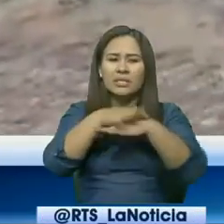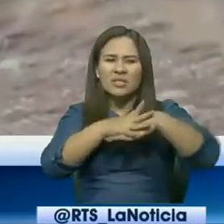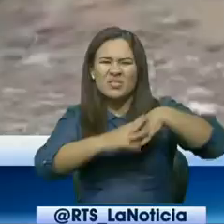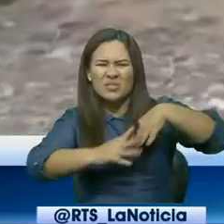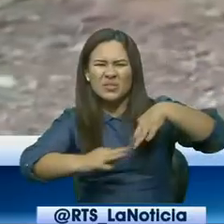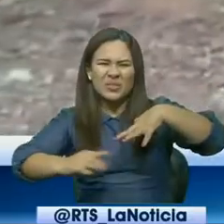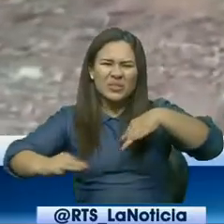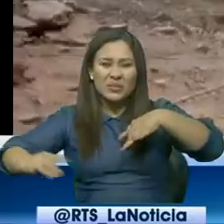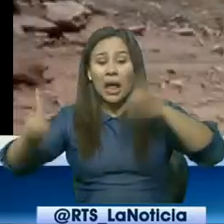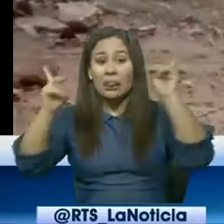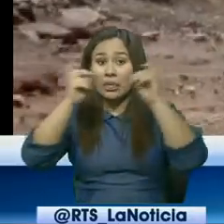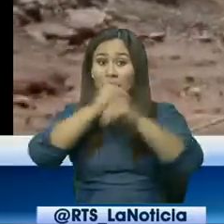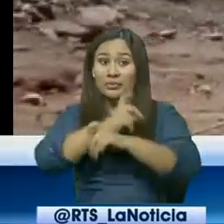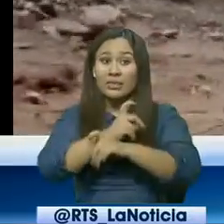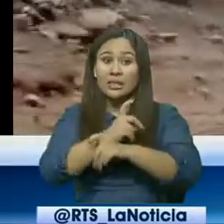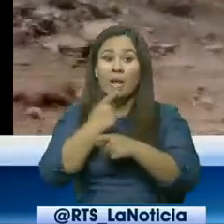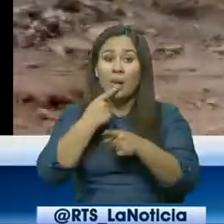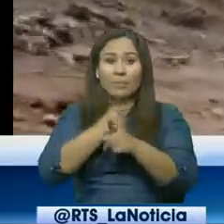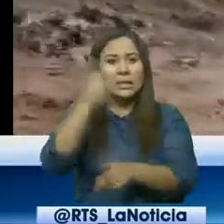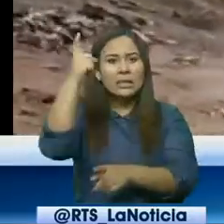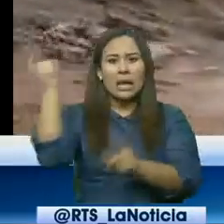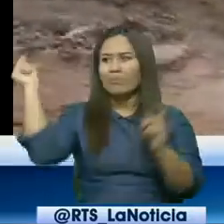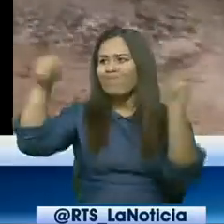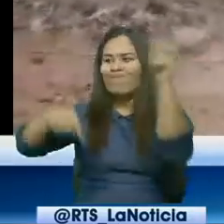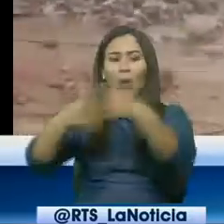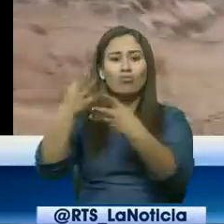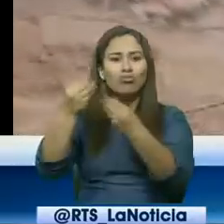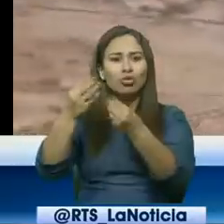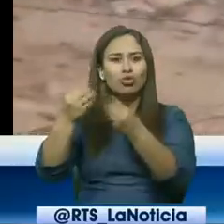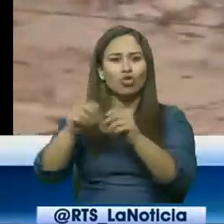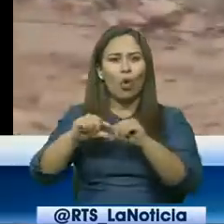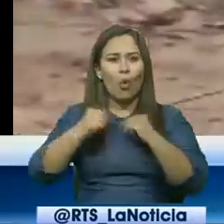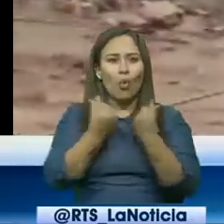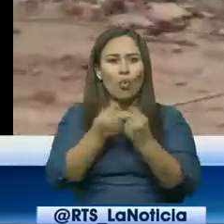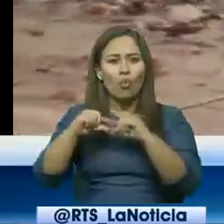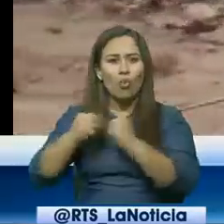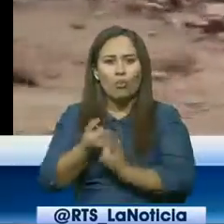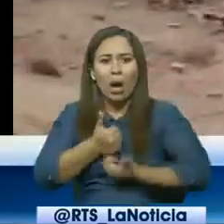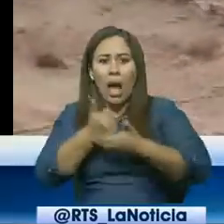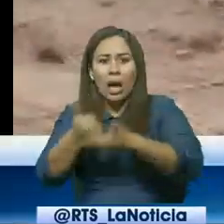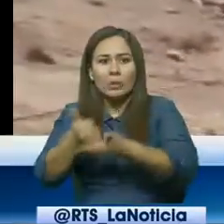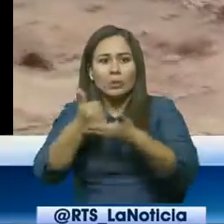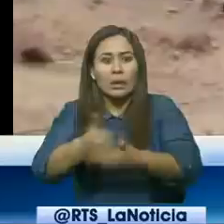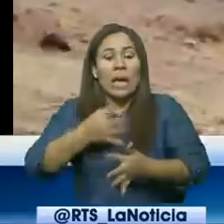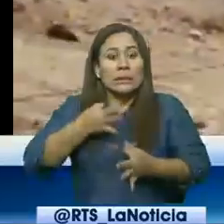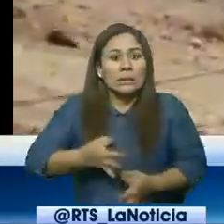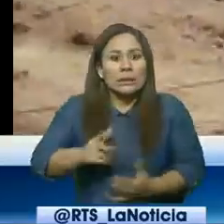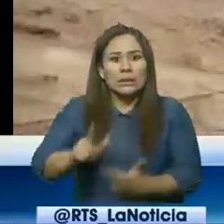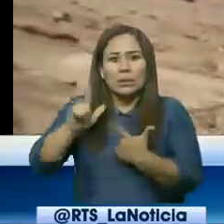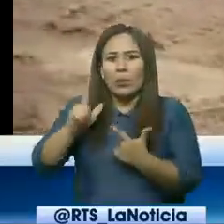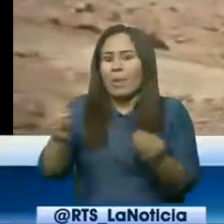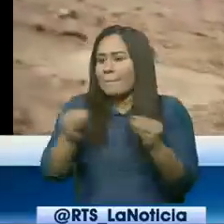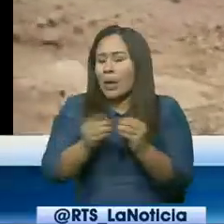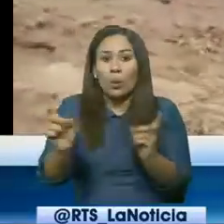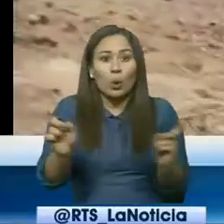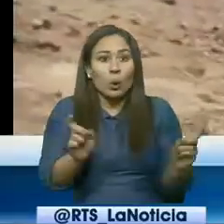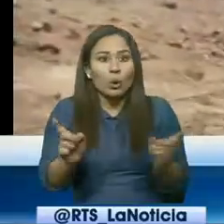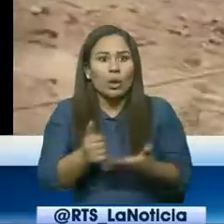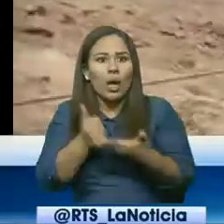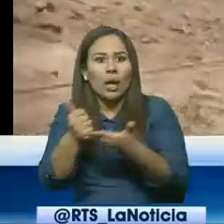registró el percance fue necesaria la intervención de varios organismos de socorro y seguridad en las operaciones de